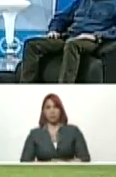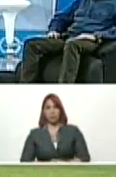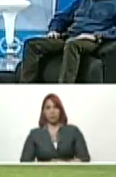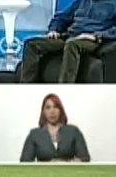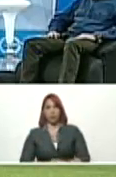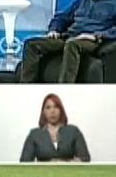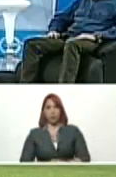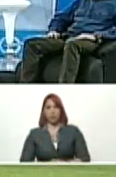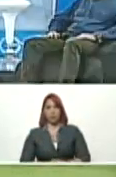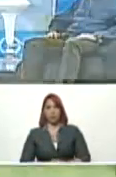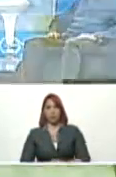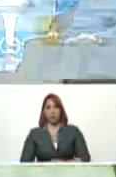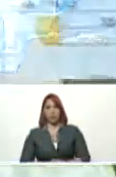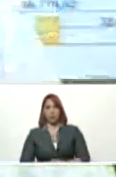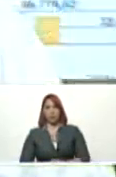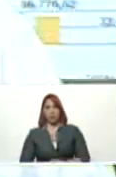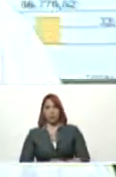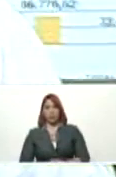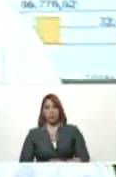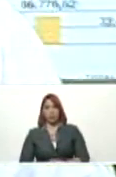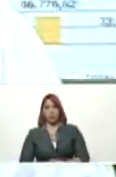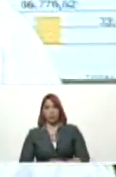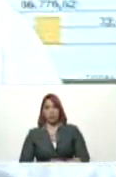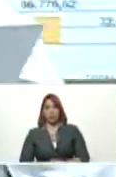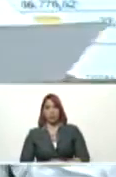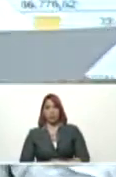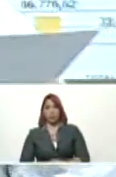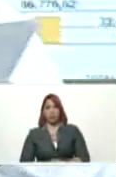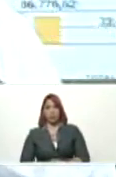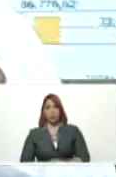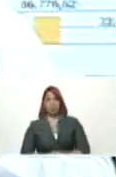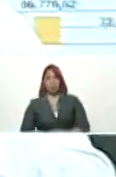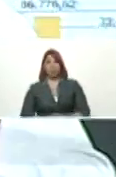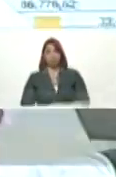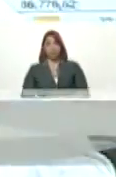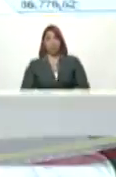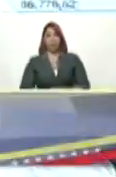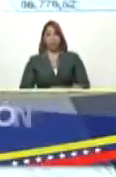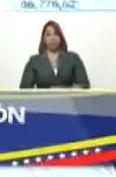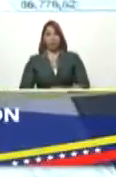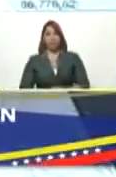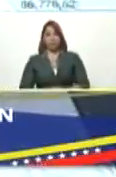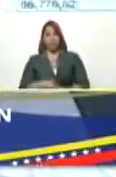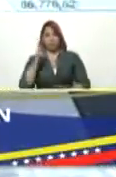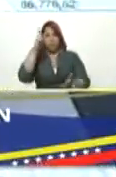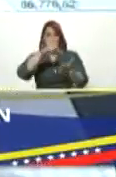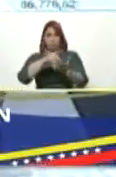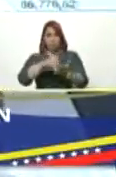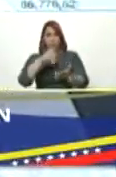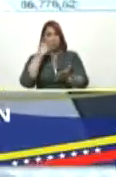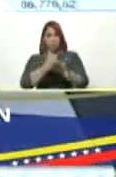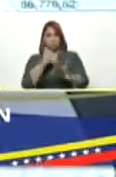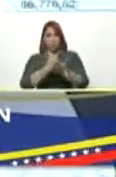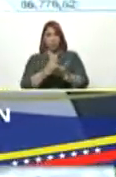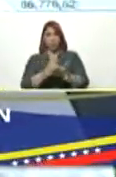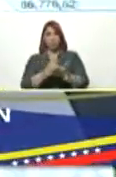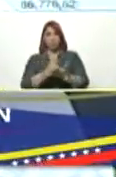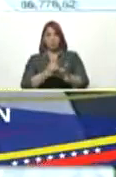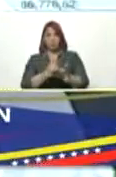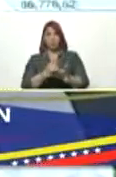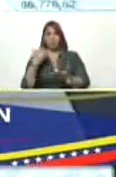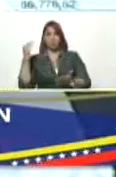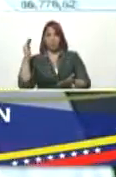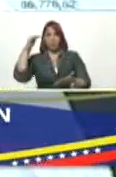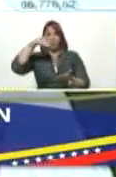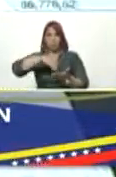espantado el delito. Huye. Fíjense cómo llegamos a Tejerías, pues. Paso a paso, poco a poco, una labor